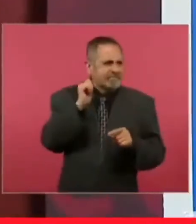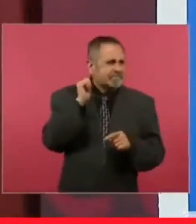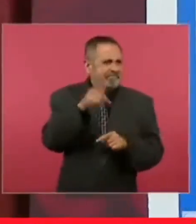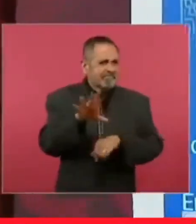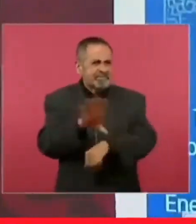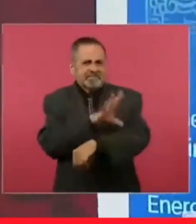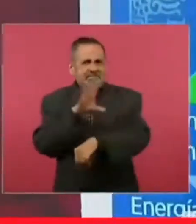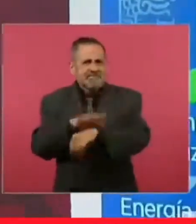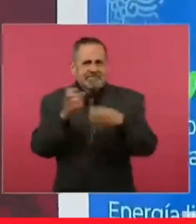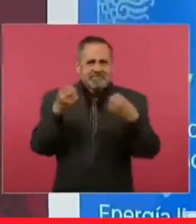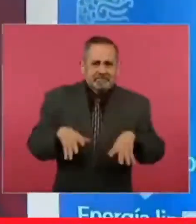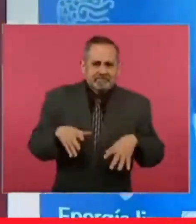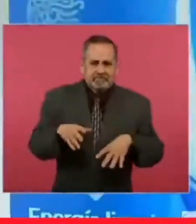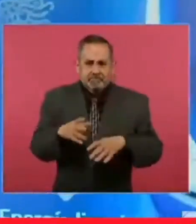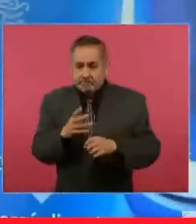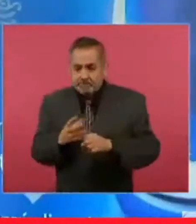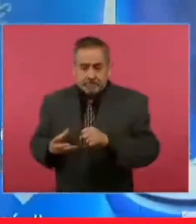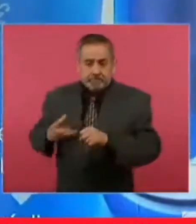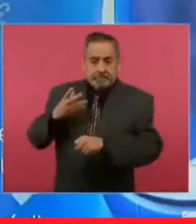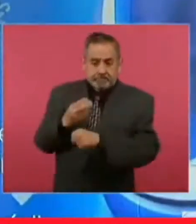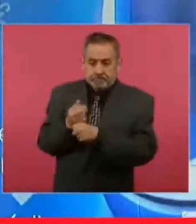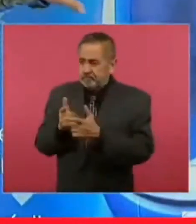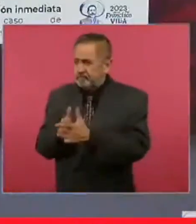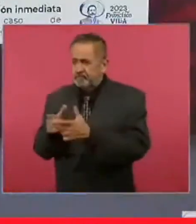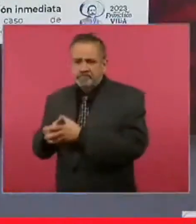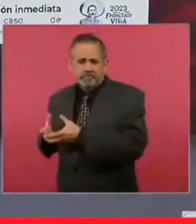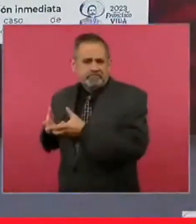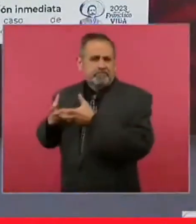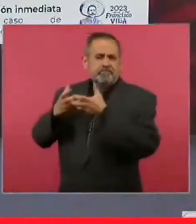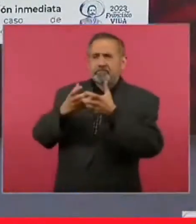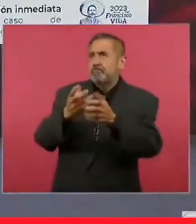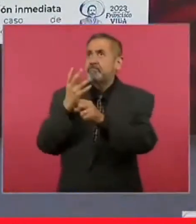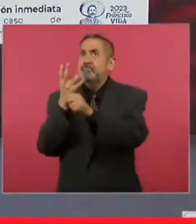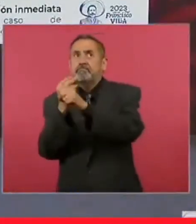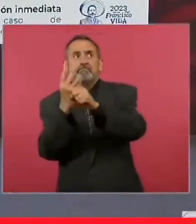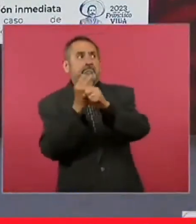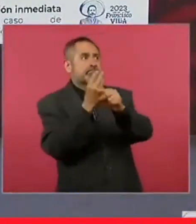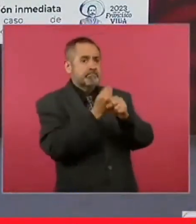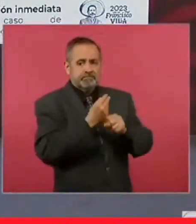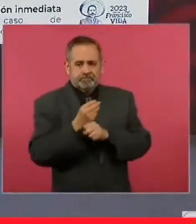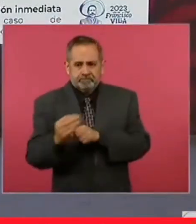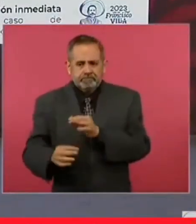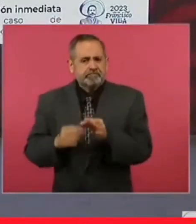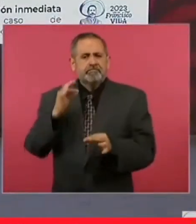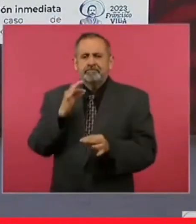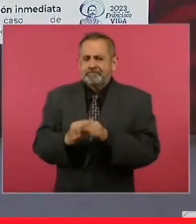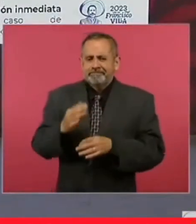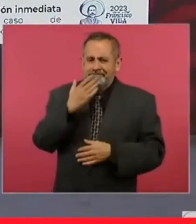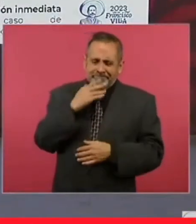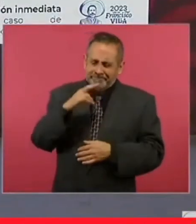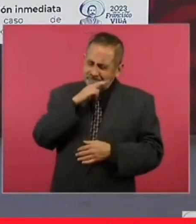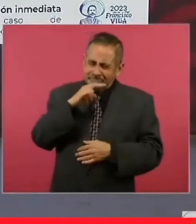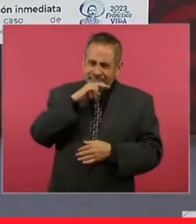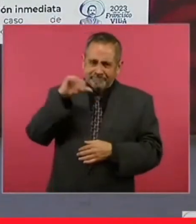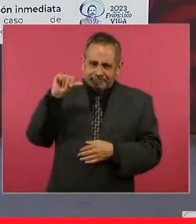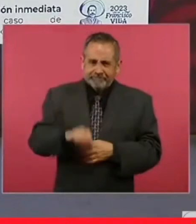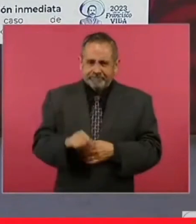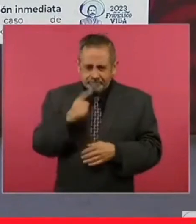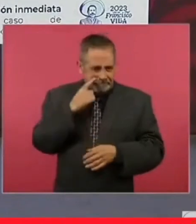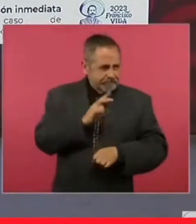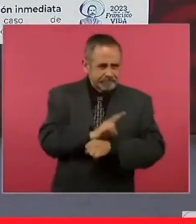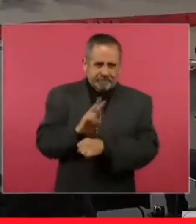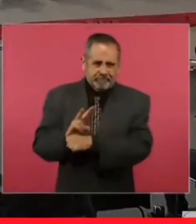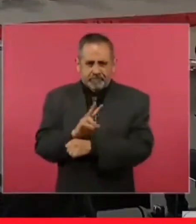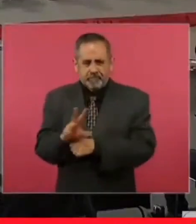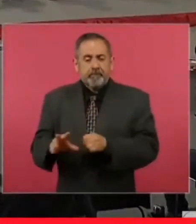eléctrica, podamos acudir con nuestras cuadrillas a atender cualquier deficiencia que podamos detectar desde estos puestos